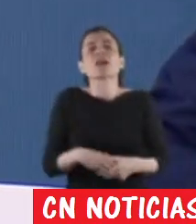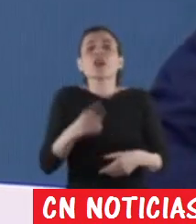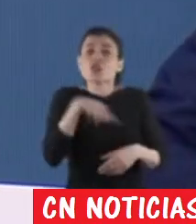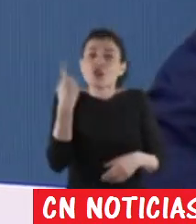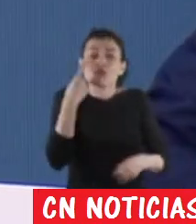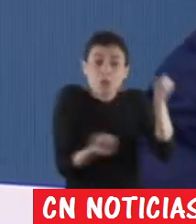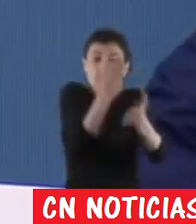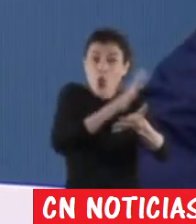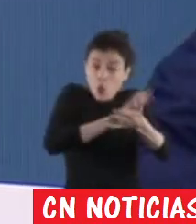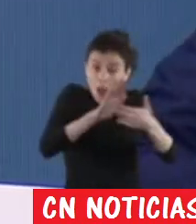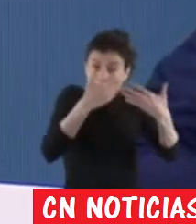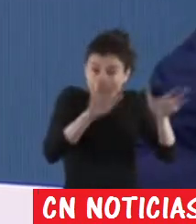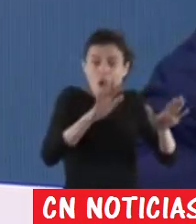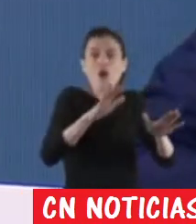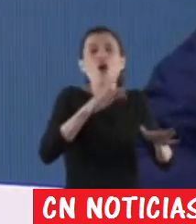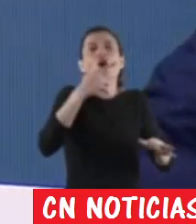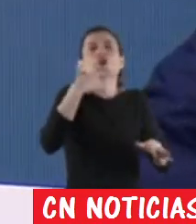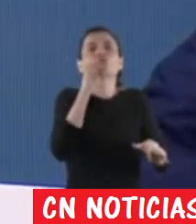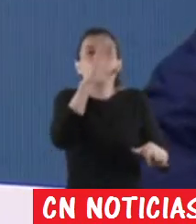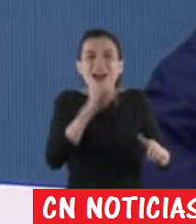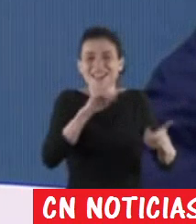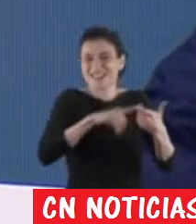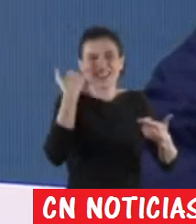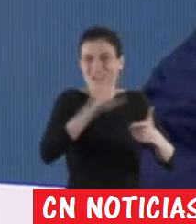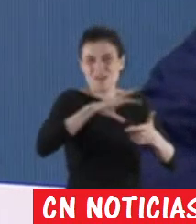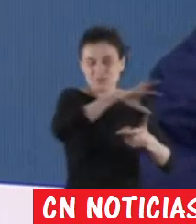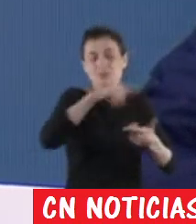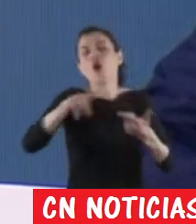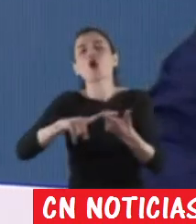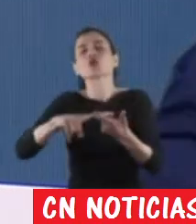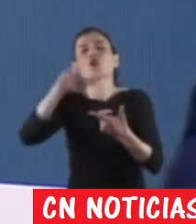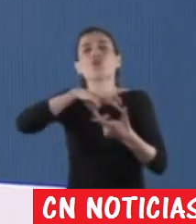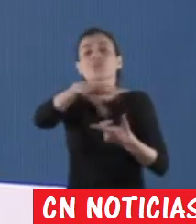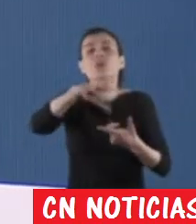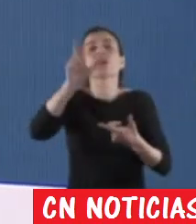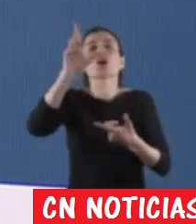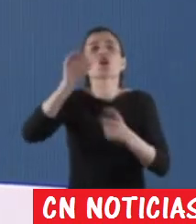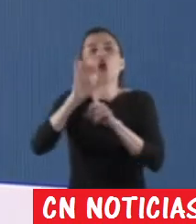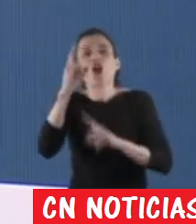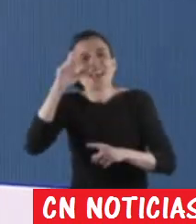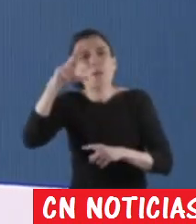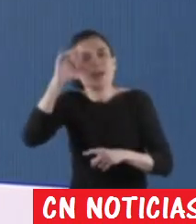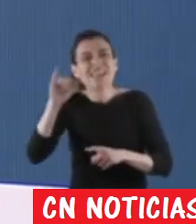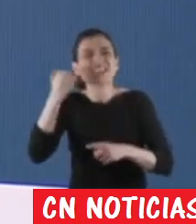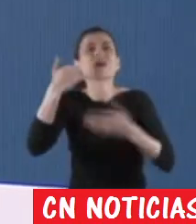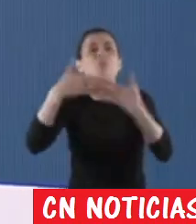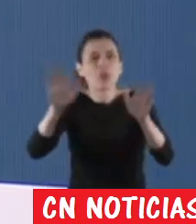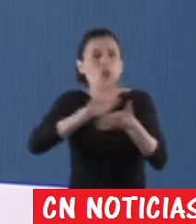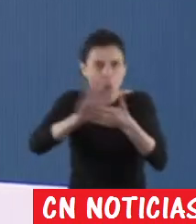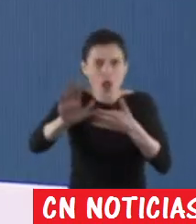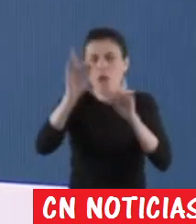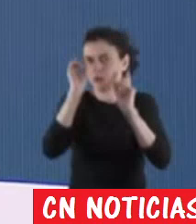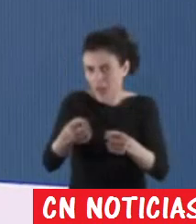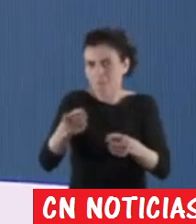está inaugurado, en Pehuajó, que está en construcción, y en Roque Pérez, mercados concentradores que van a permitir acceder mucho